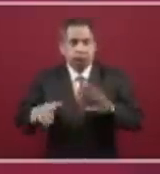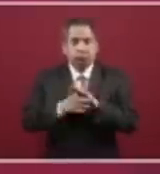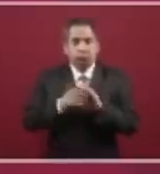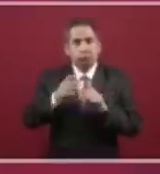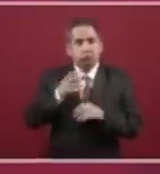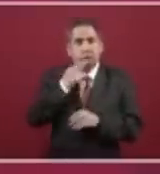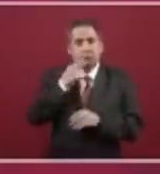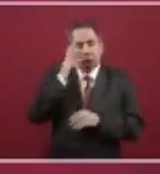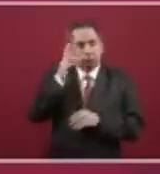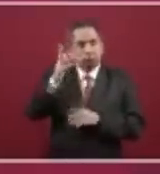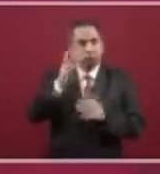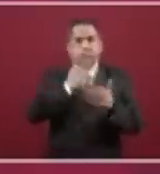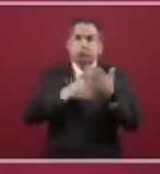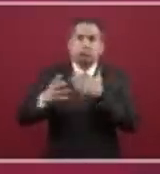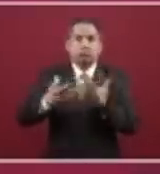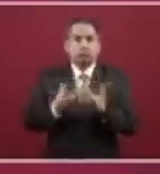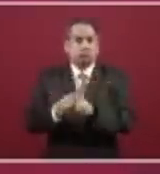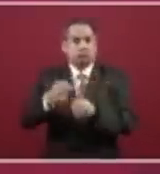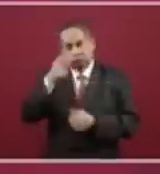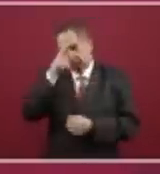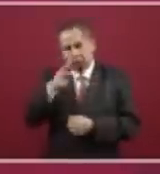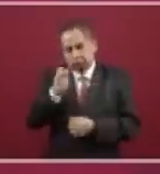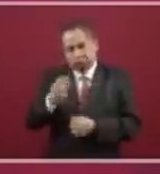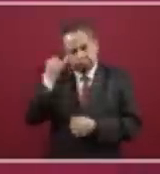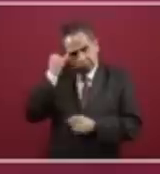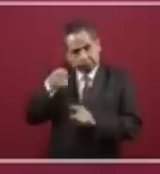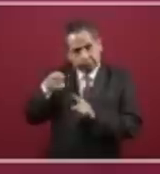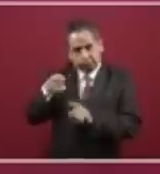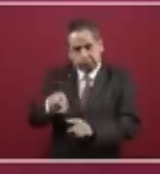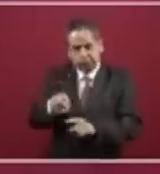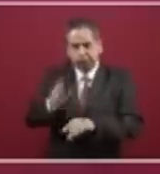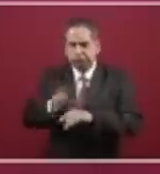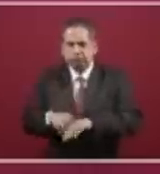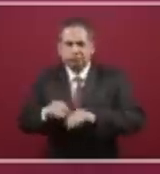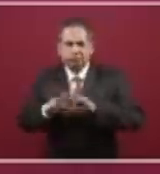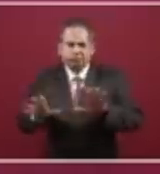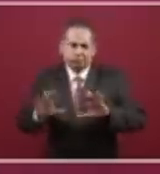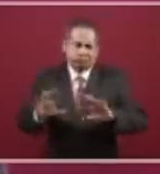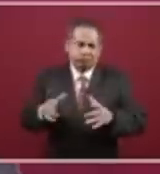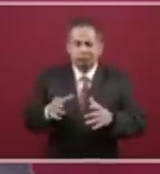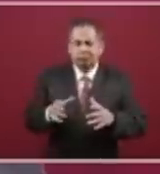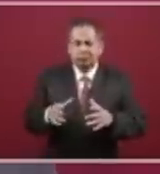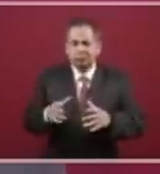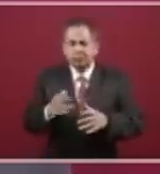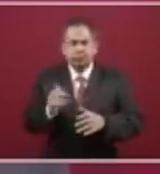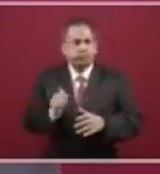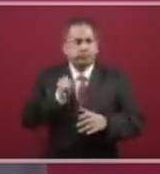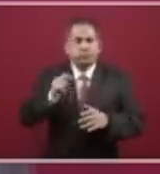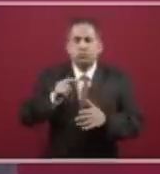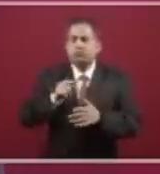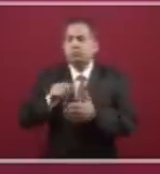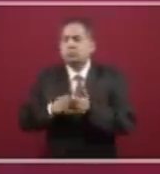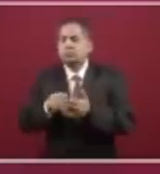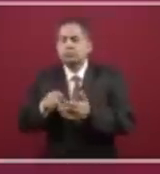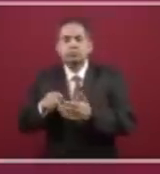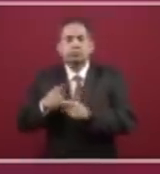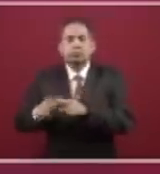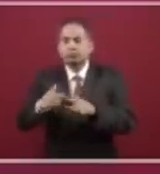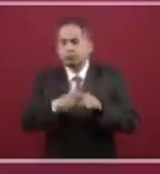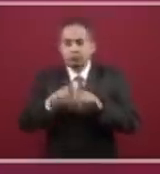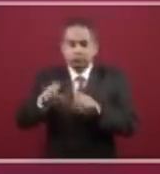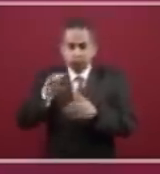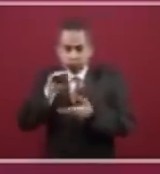diseño el desarrollo regional sustentable y máxima conservación y aprovechamiento de la infraestructura